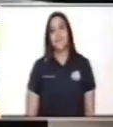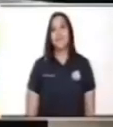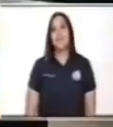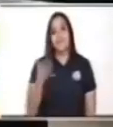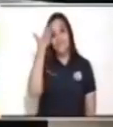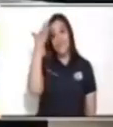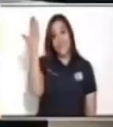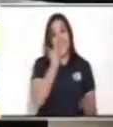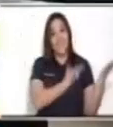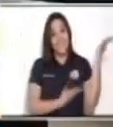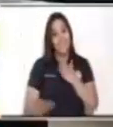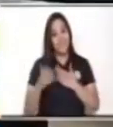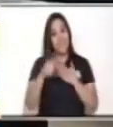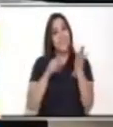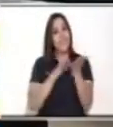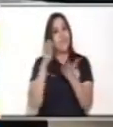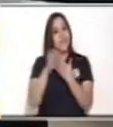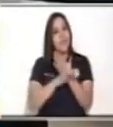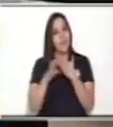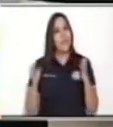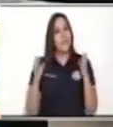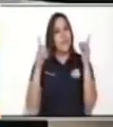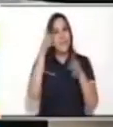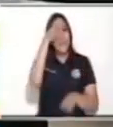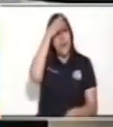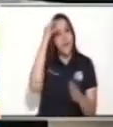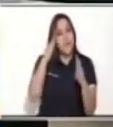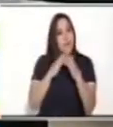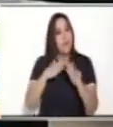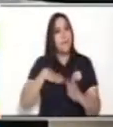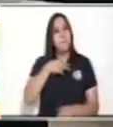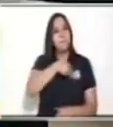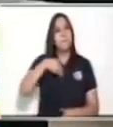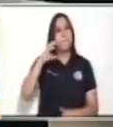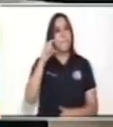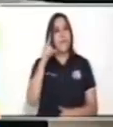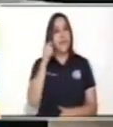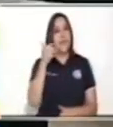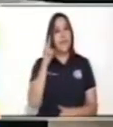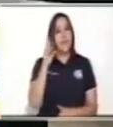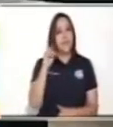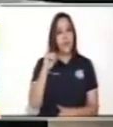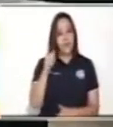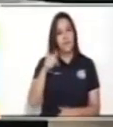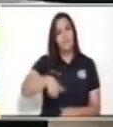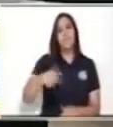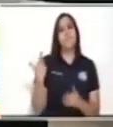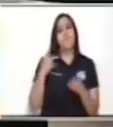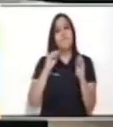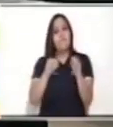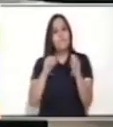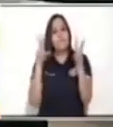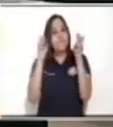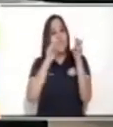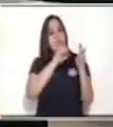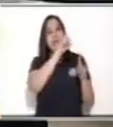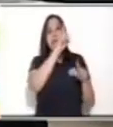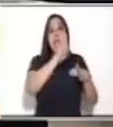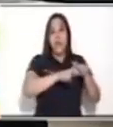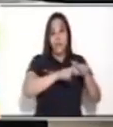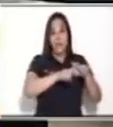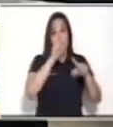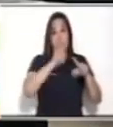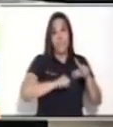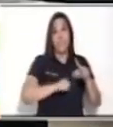Hola, bienvenidos a este espacio educativo Aprendo en Casa. Soy Claudia Artiga y en esta oportunidad desarrollaré el tema de la multiplicación